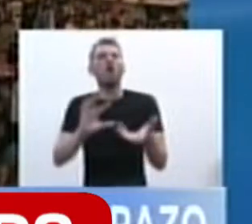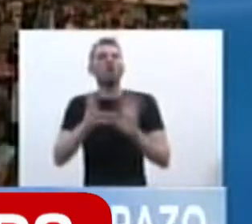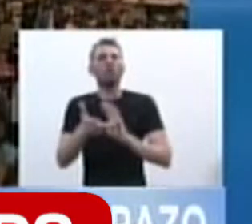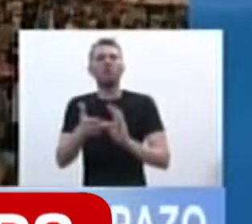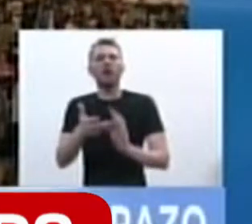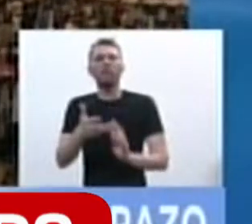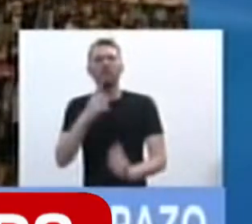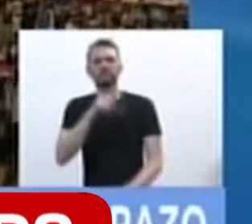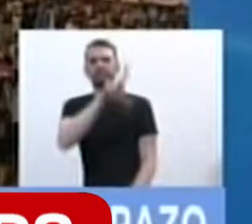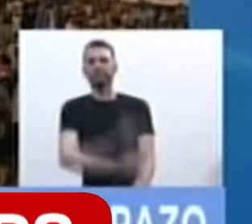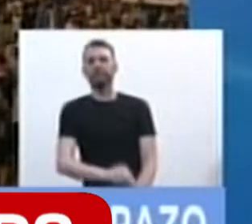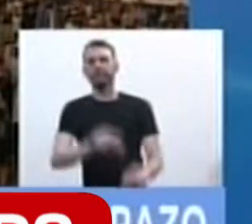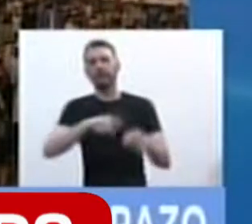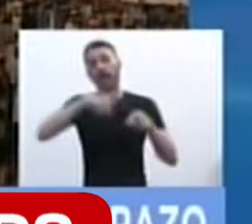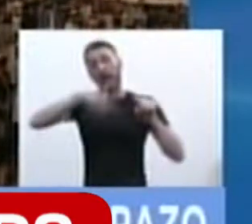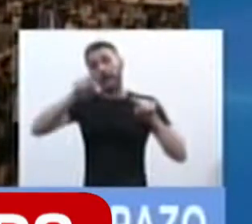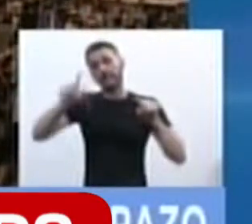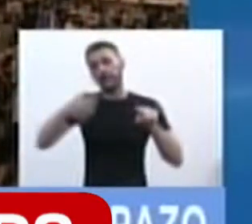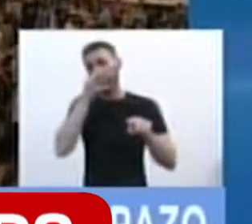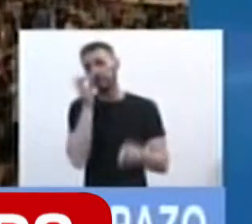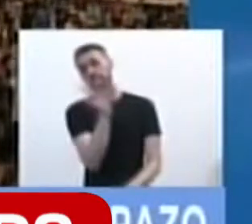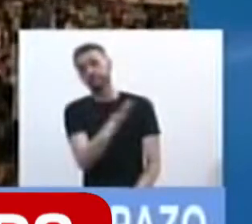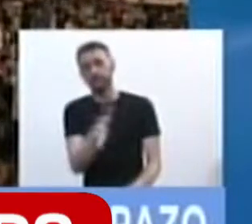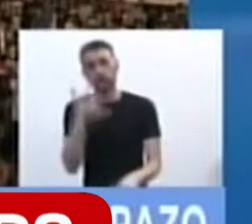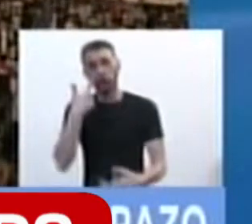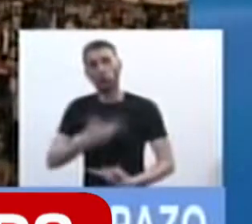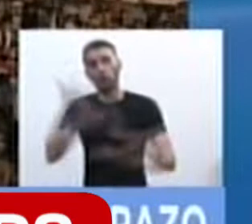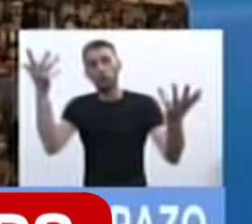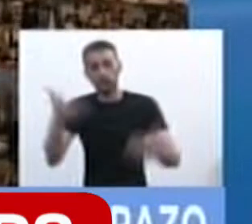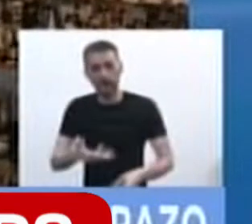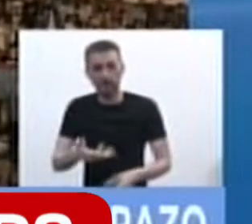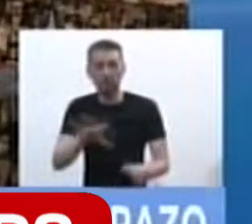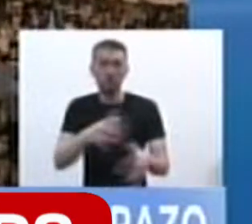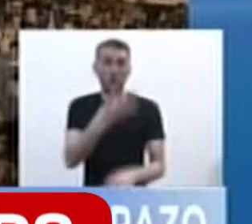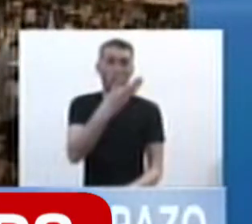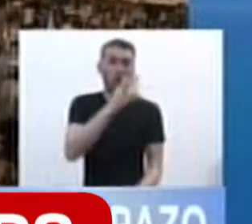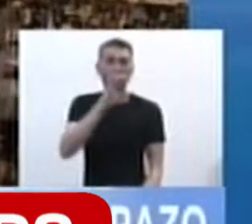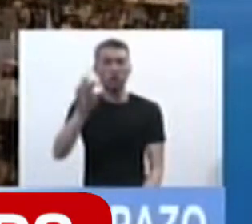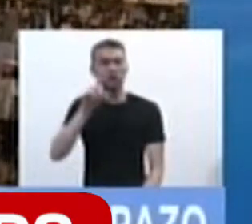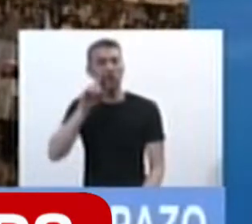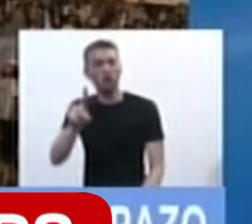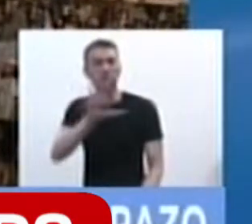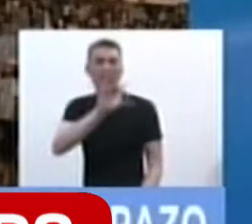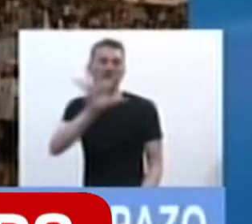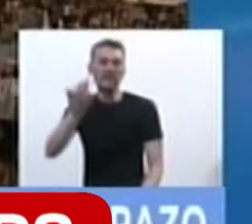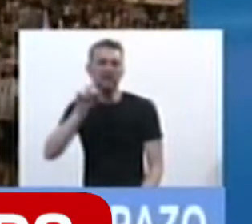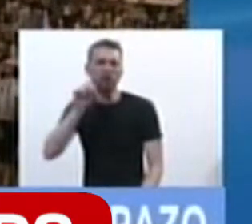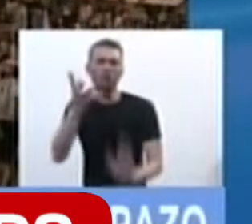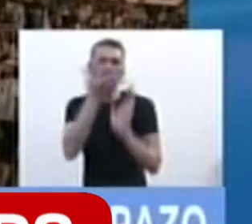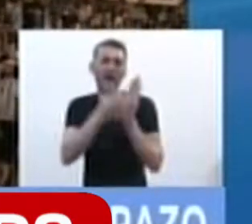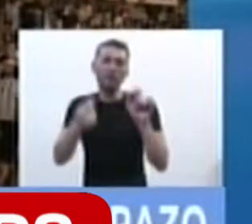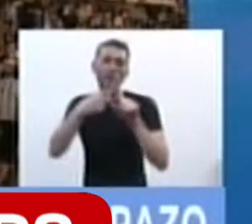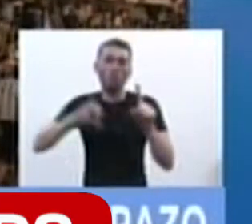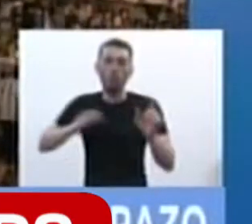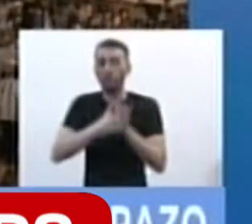descalificando, digamos, las estadísticas que se dieron a conocer en relación de que serían entre 400.000 y 500.000 los abortos que se practican por